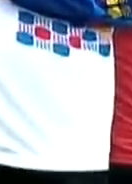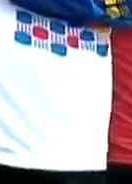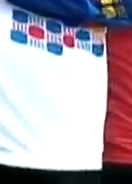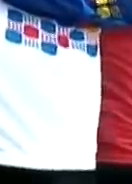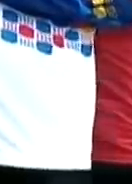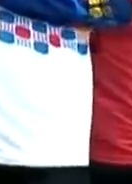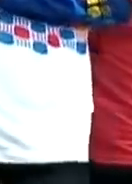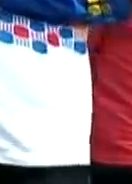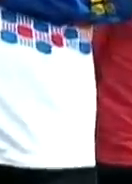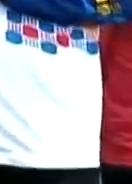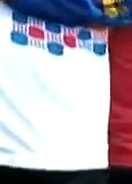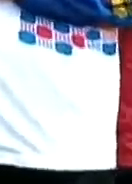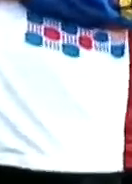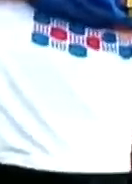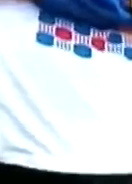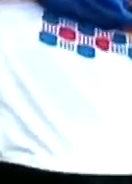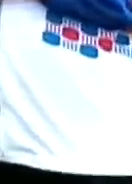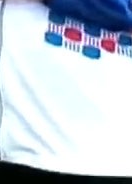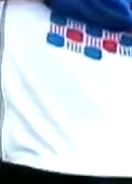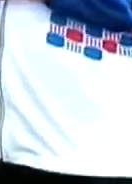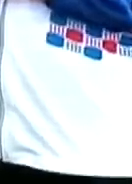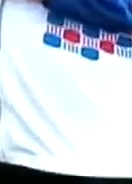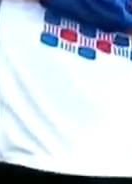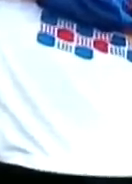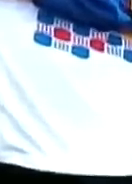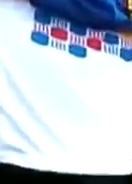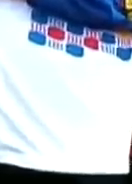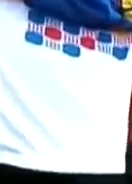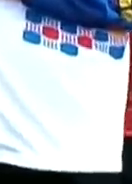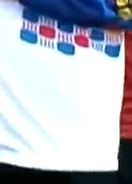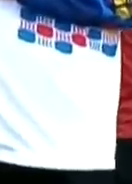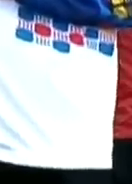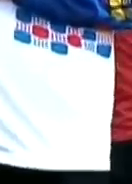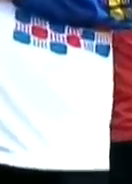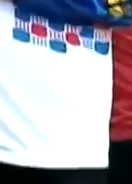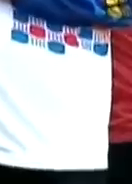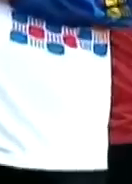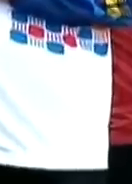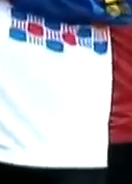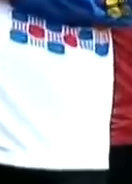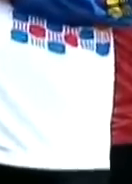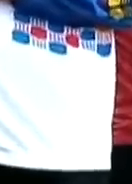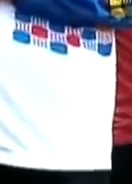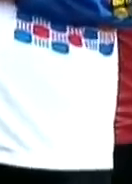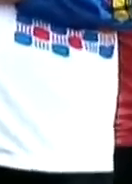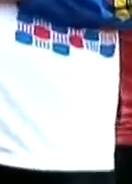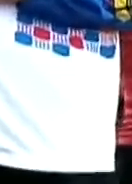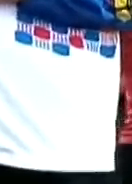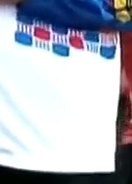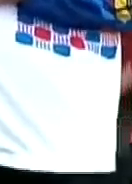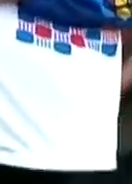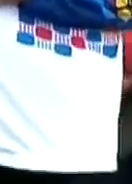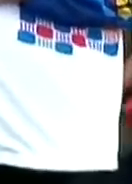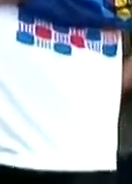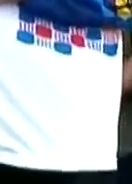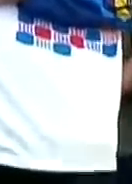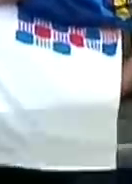lo que decía hace un rato Diosdado, lo que decía la compañera diputada, es muy